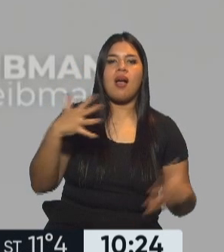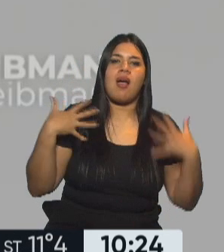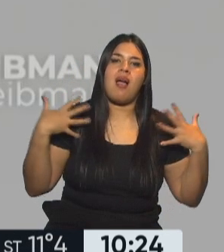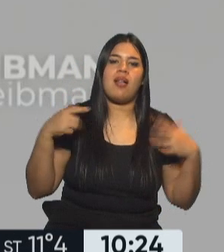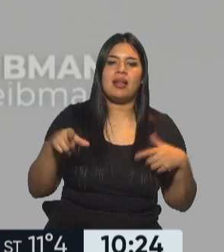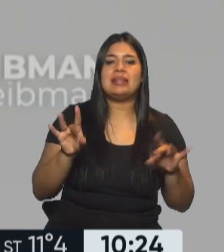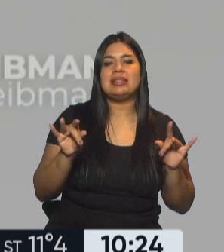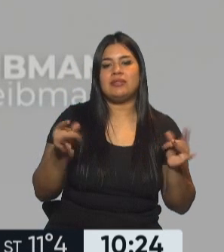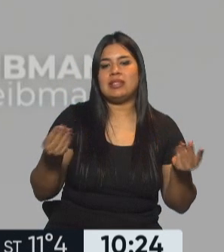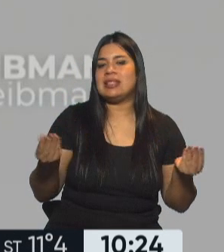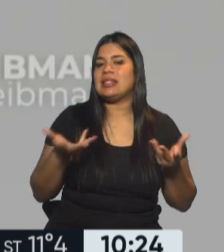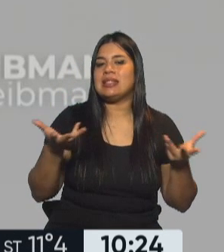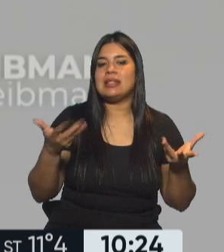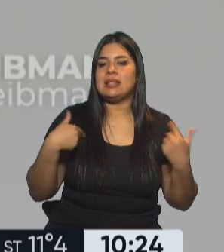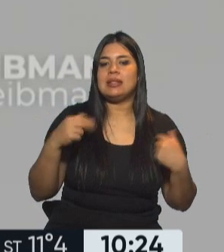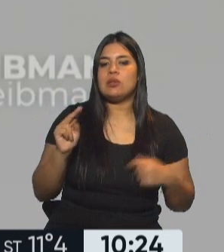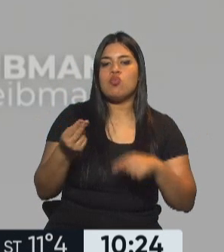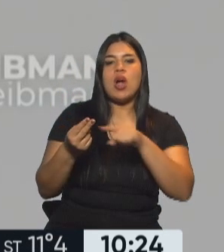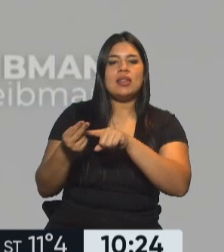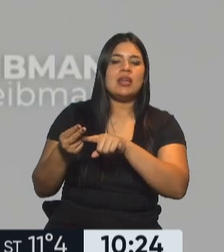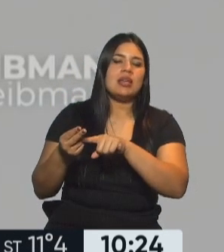es difícil. Su muerte